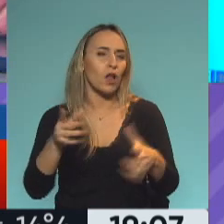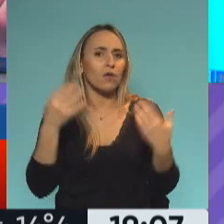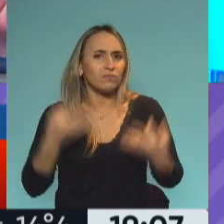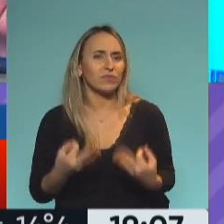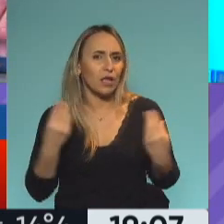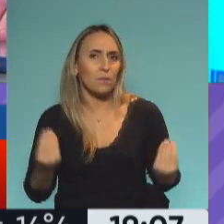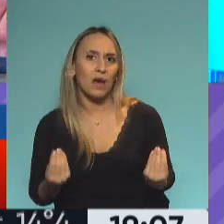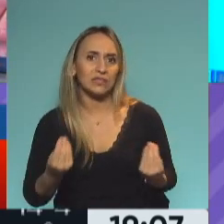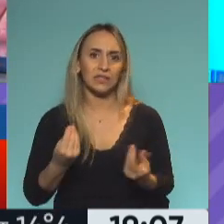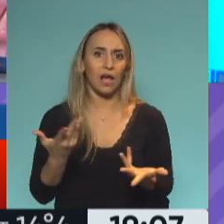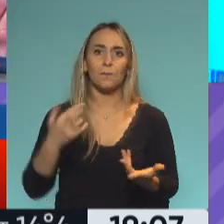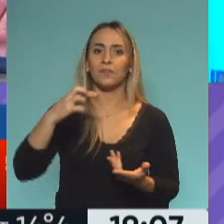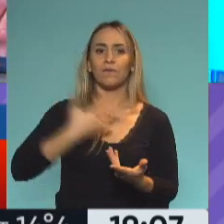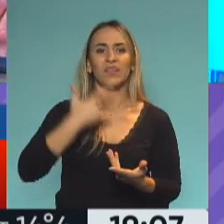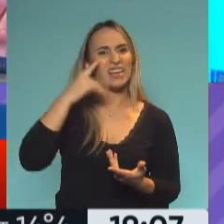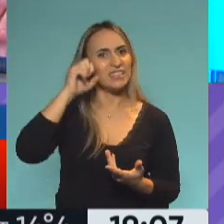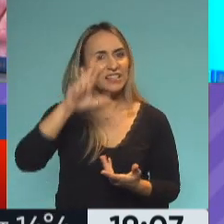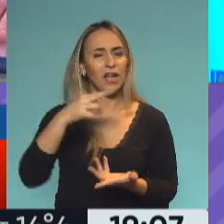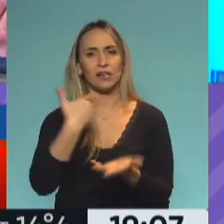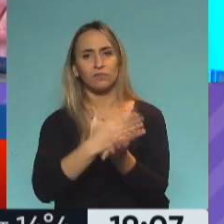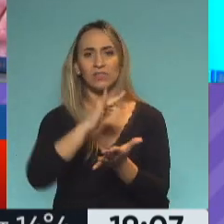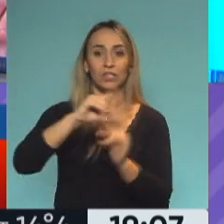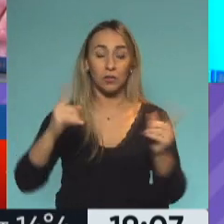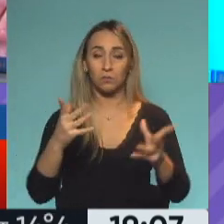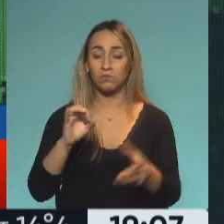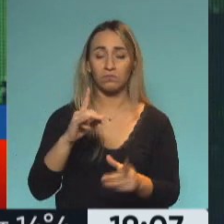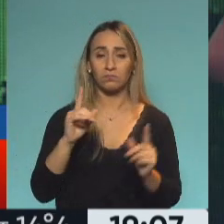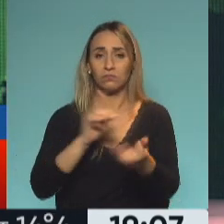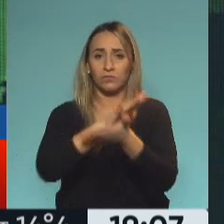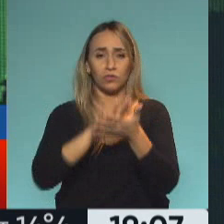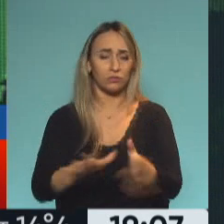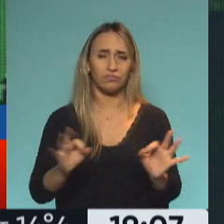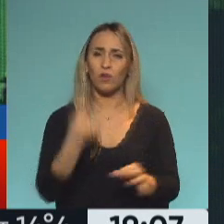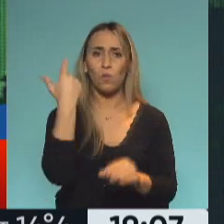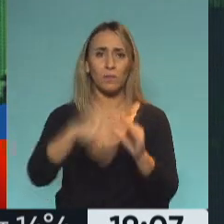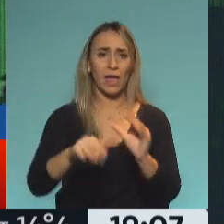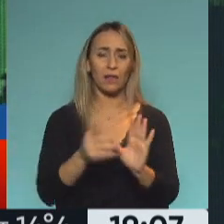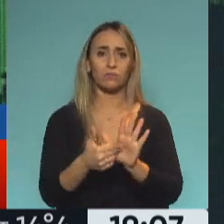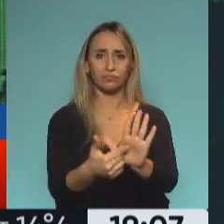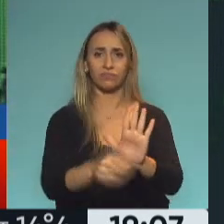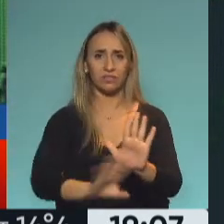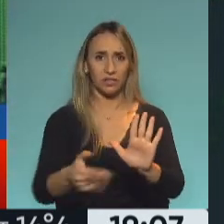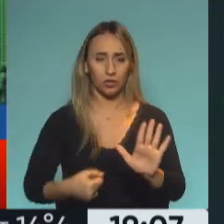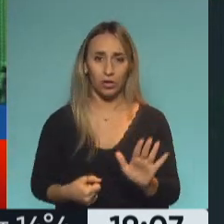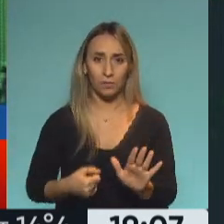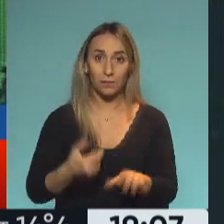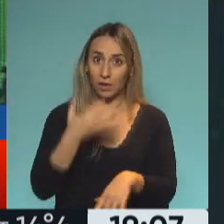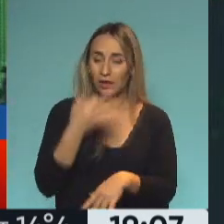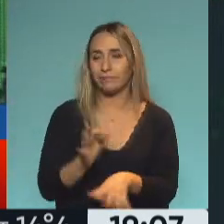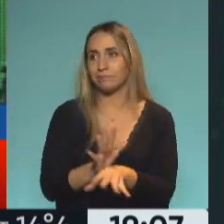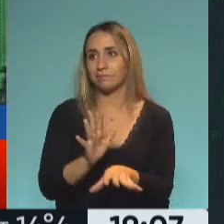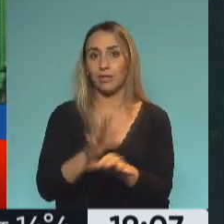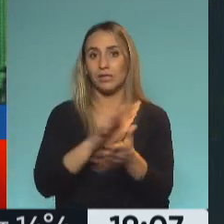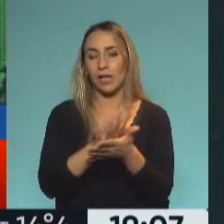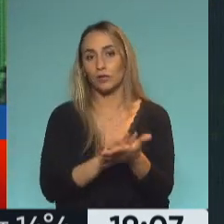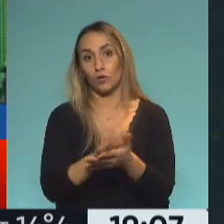cuestión ideológica. Bueno, al final se resolvió con un mail. Bueno, se resolvió entre comillas y de corto plazo también, Nico, entre comillas, porque